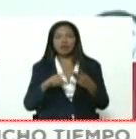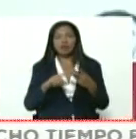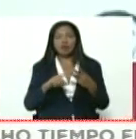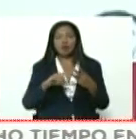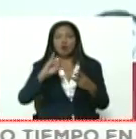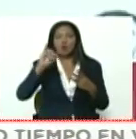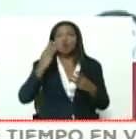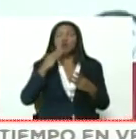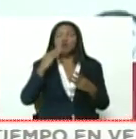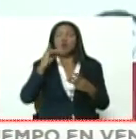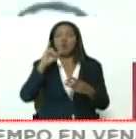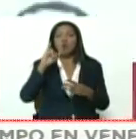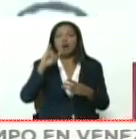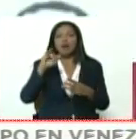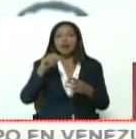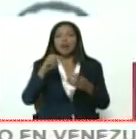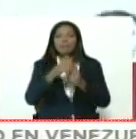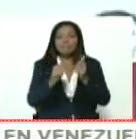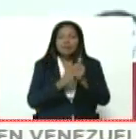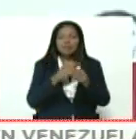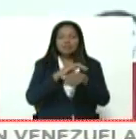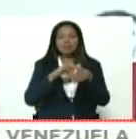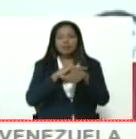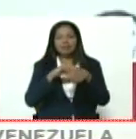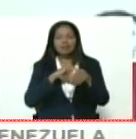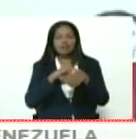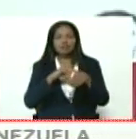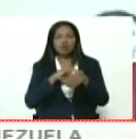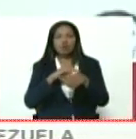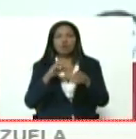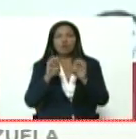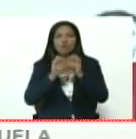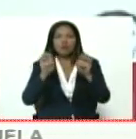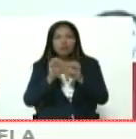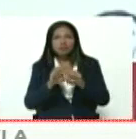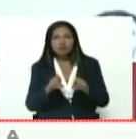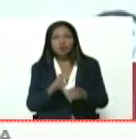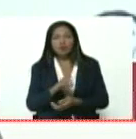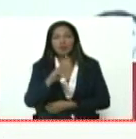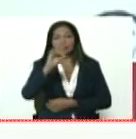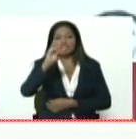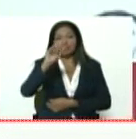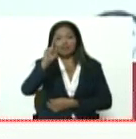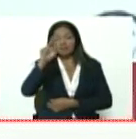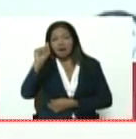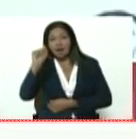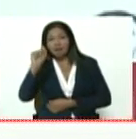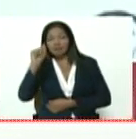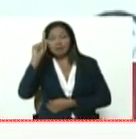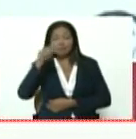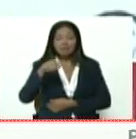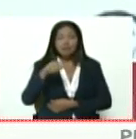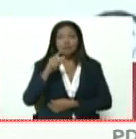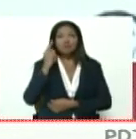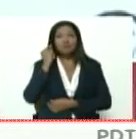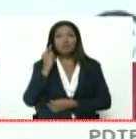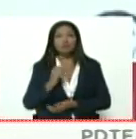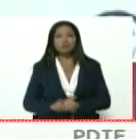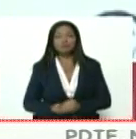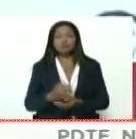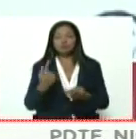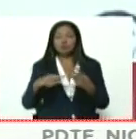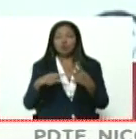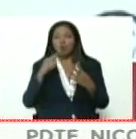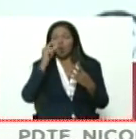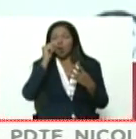líder jóvenes, compañera Diva Guzmán, líder de la clase obrera, lideresa, Wickelman